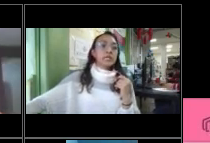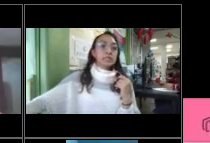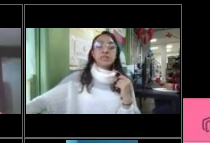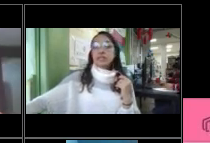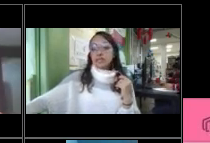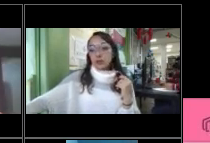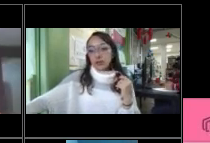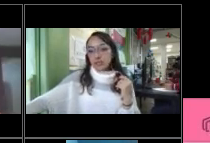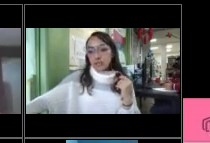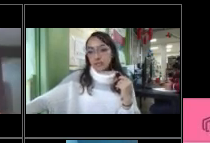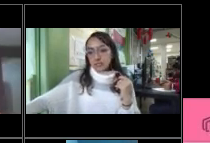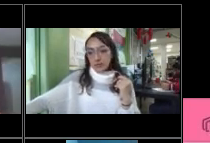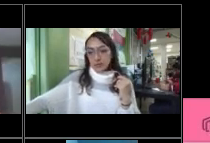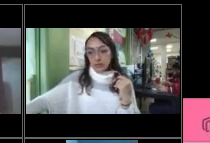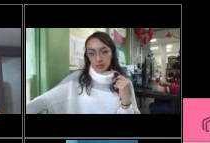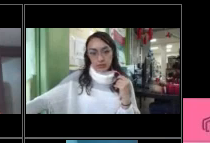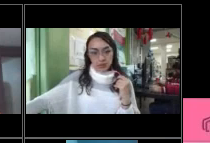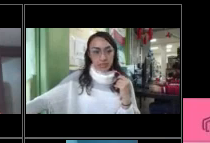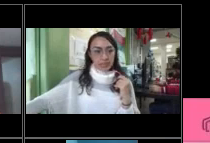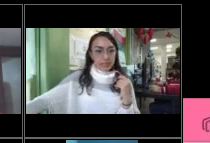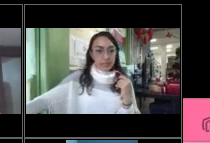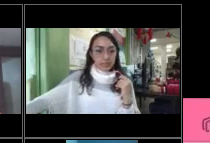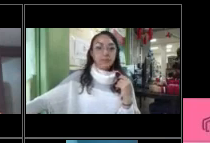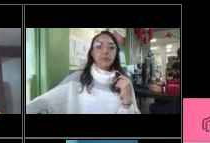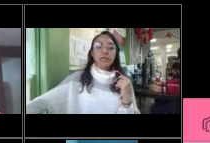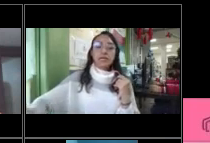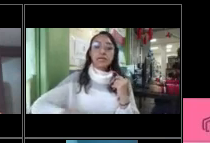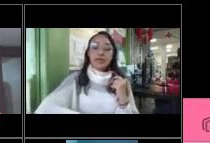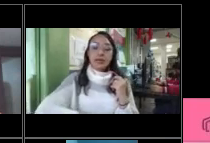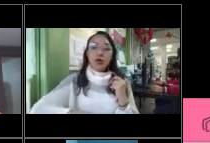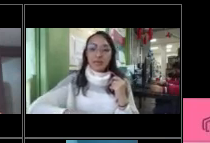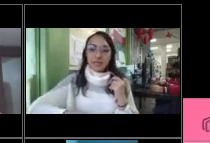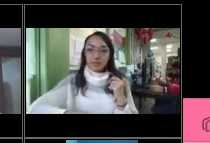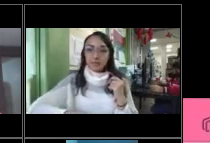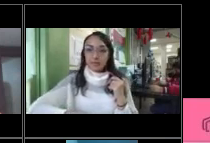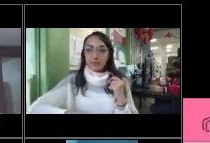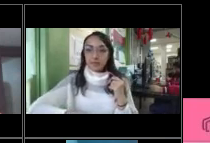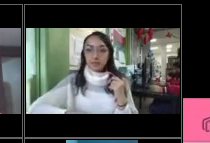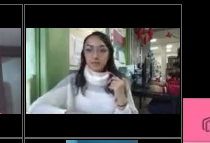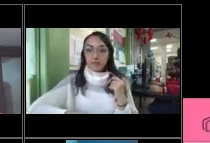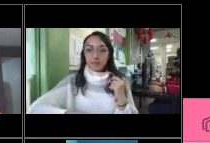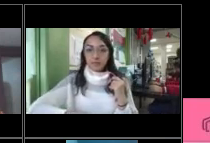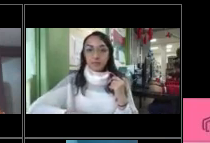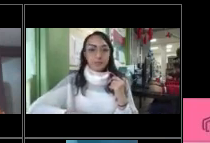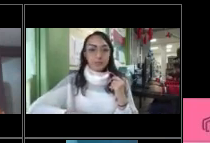otra de las señas que seguramente ya se saben y que no sabían que se saben, la seña de comer.